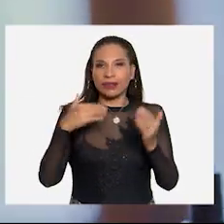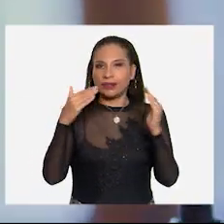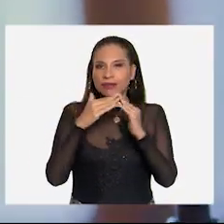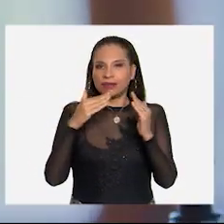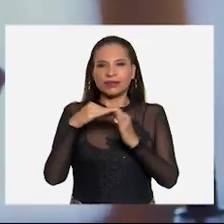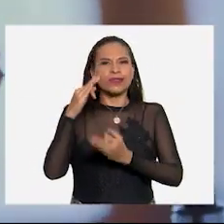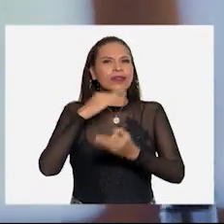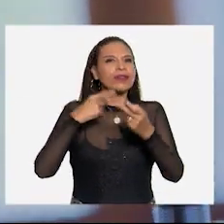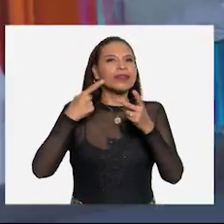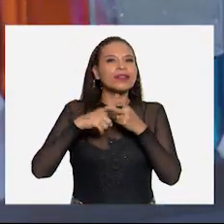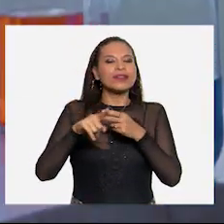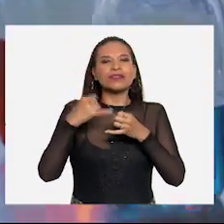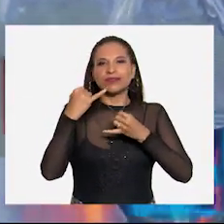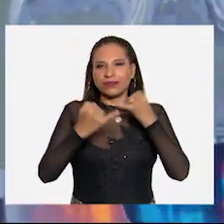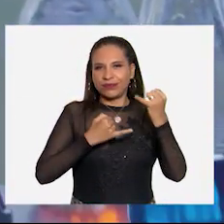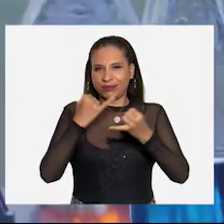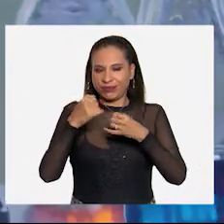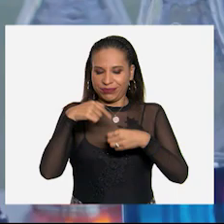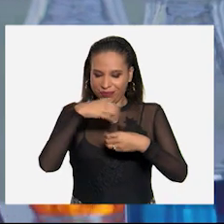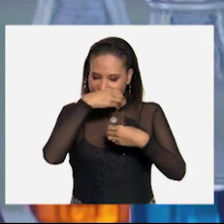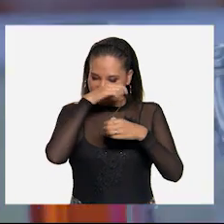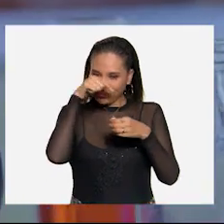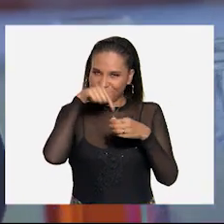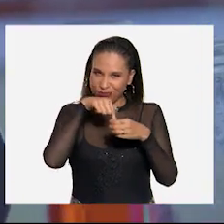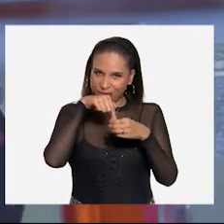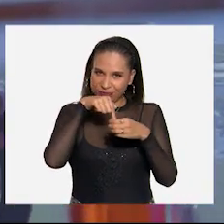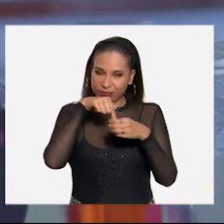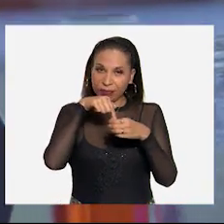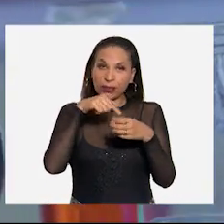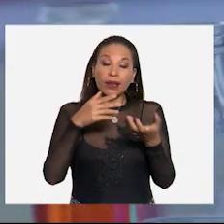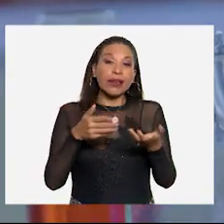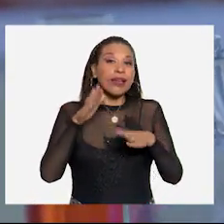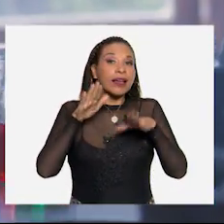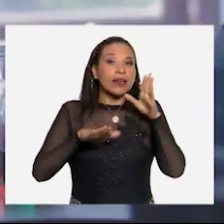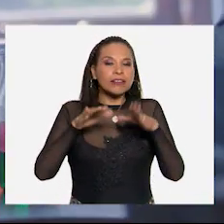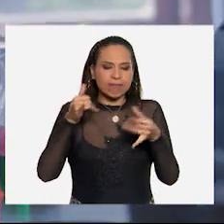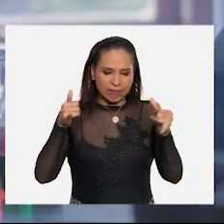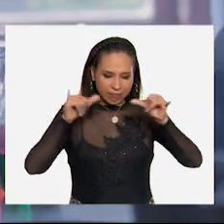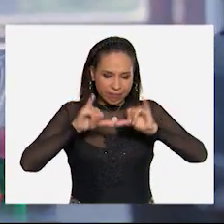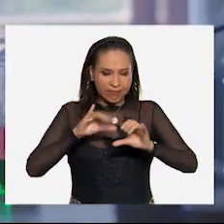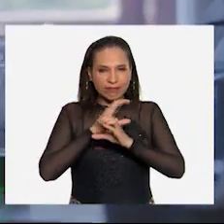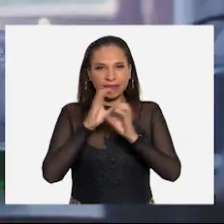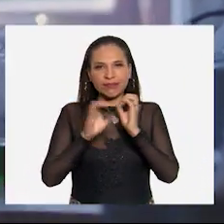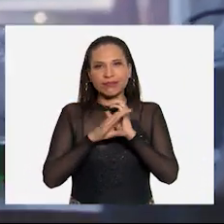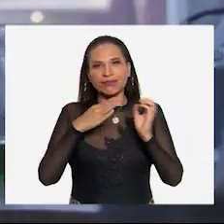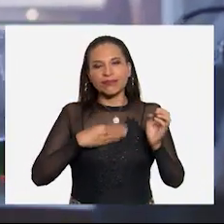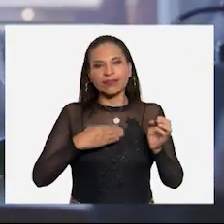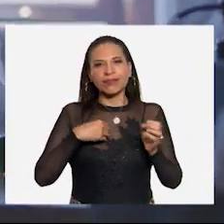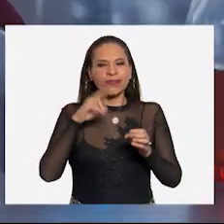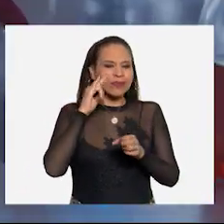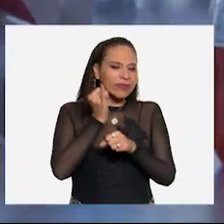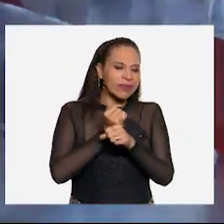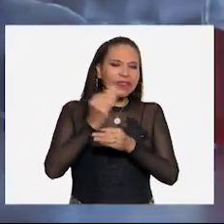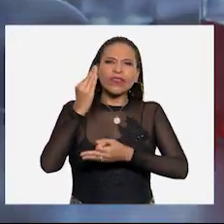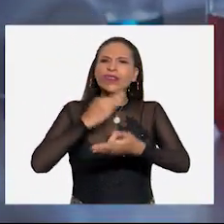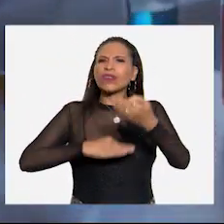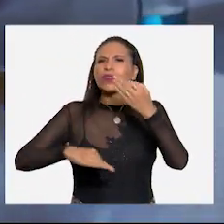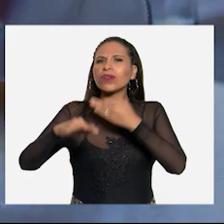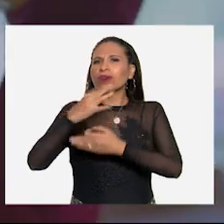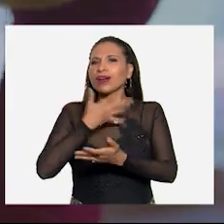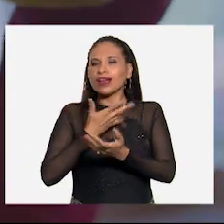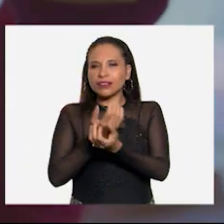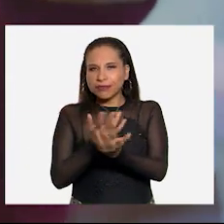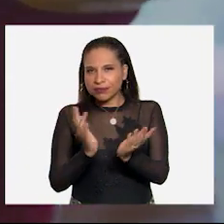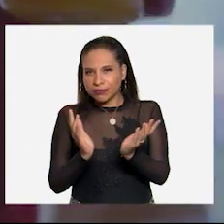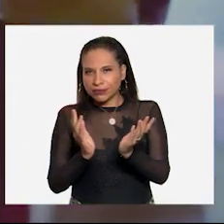casa todo empezó con un juego, con mi pequeño microscopio. A veces mezclando cosas en el baño y explorando todo lo que me